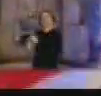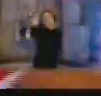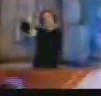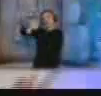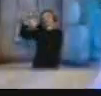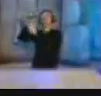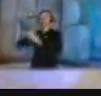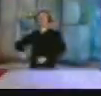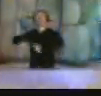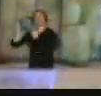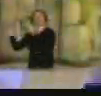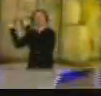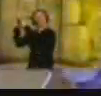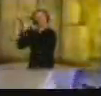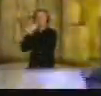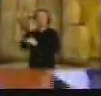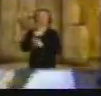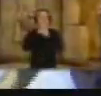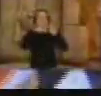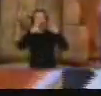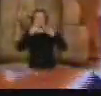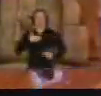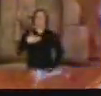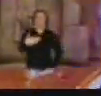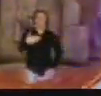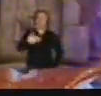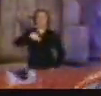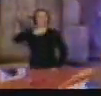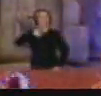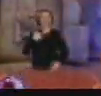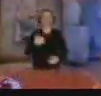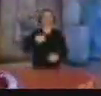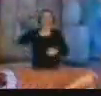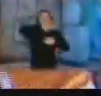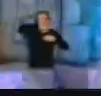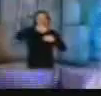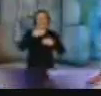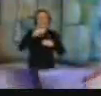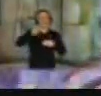te sobra, no te preocupes que le echamos a Karina.